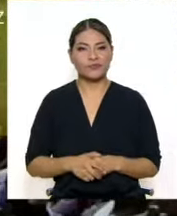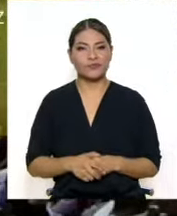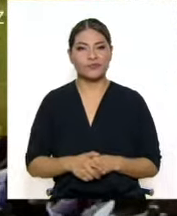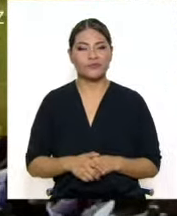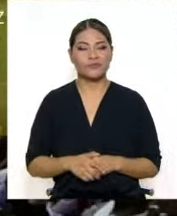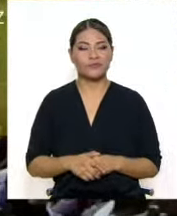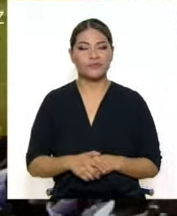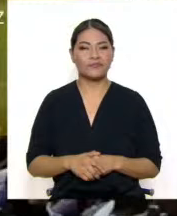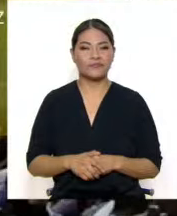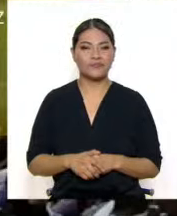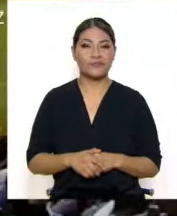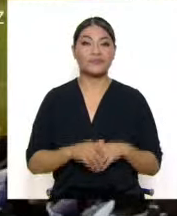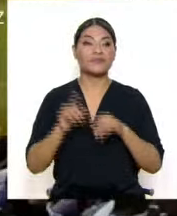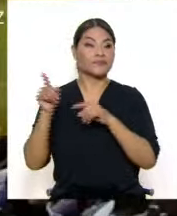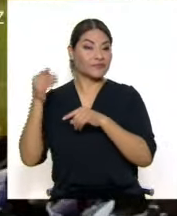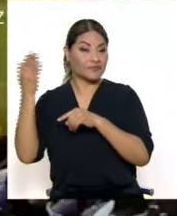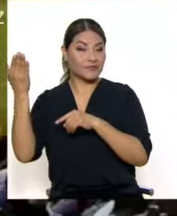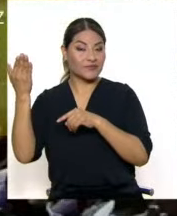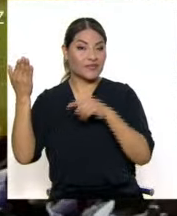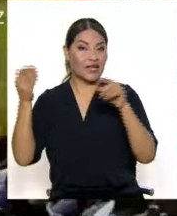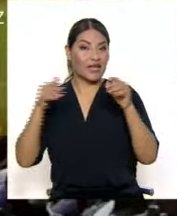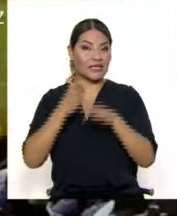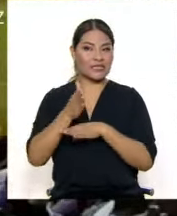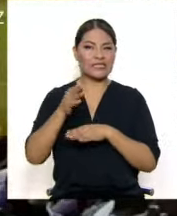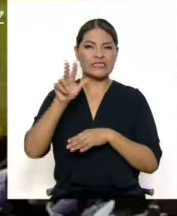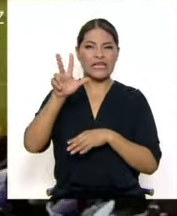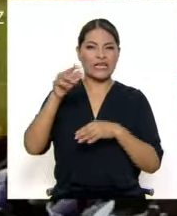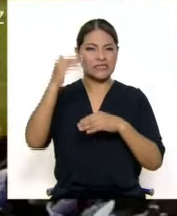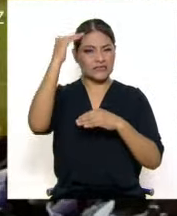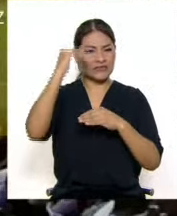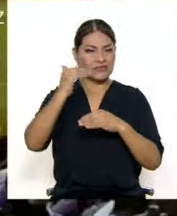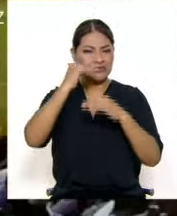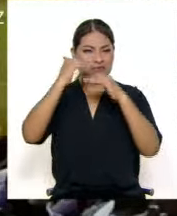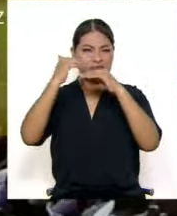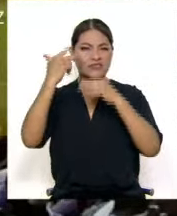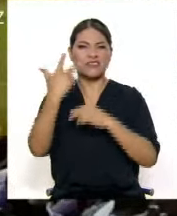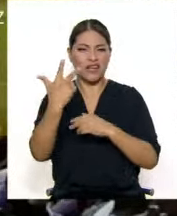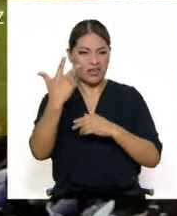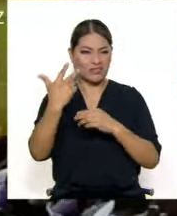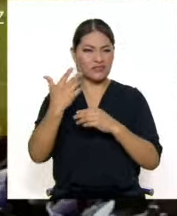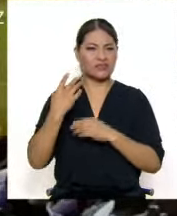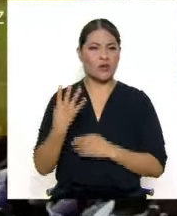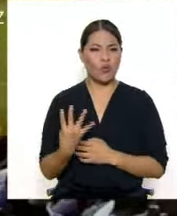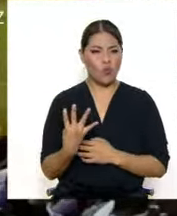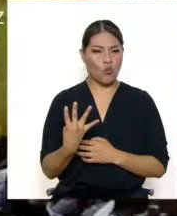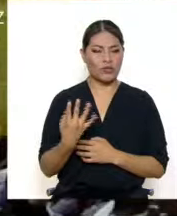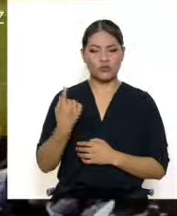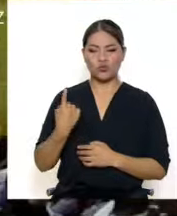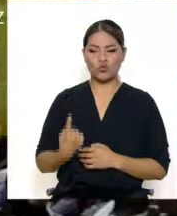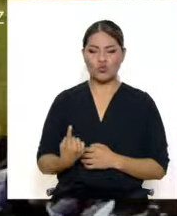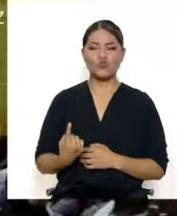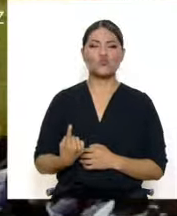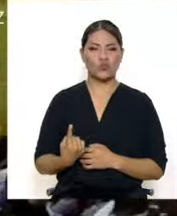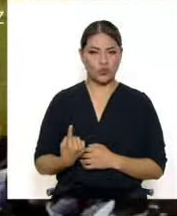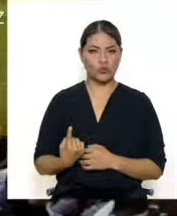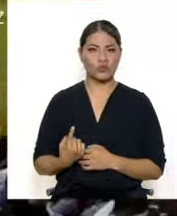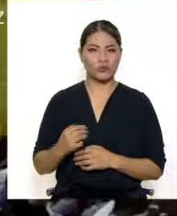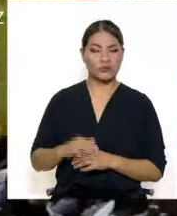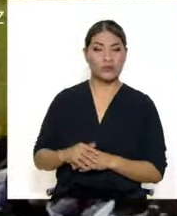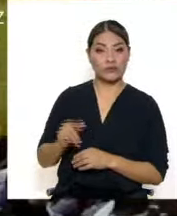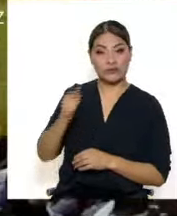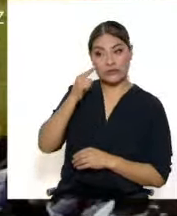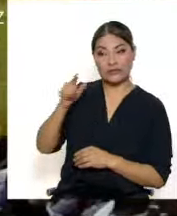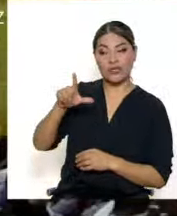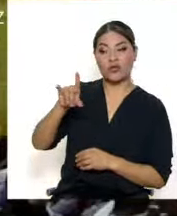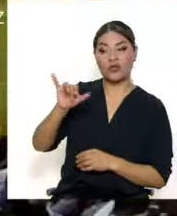Muñoz. Delante de ello, línea de 3, como ancla, Jefferson Lerma. Delante, Sinestierra, Ríos. Y como atacantes,